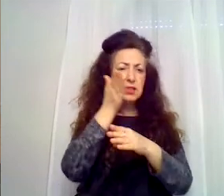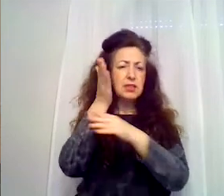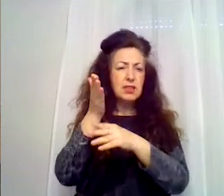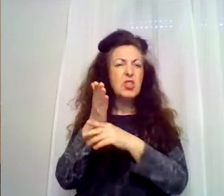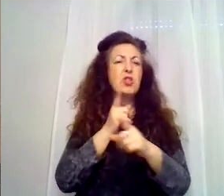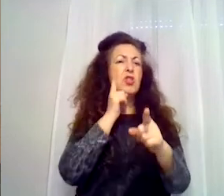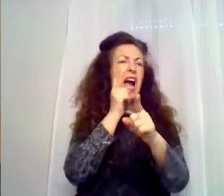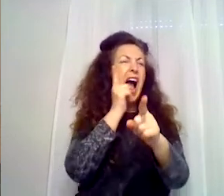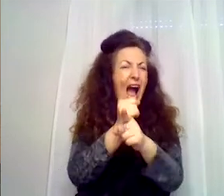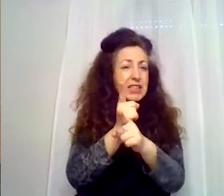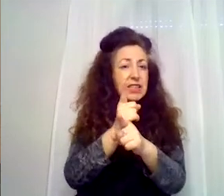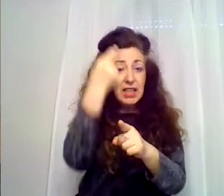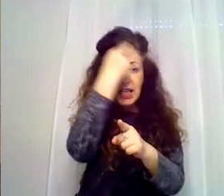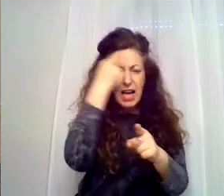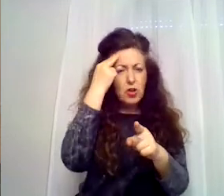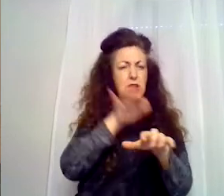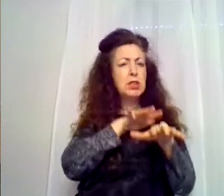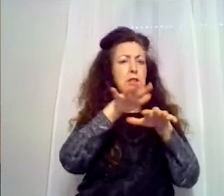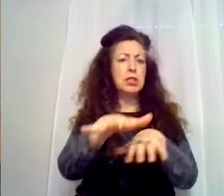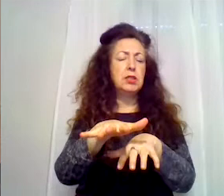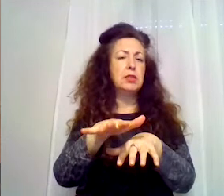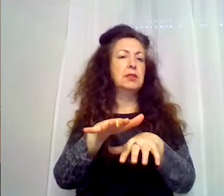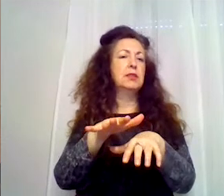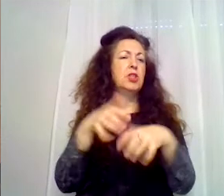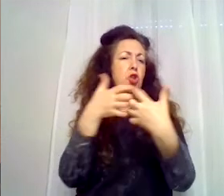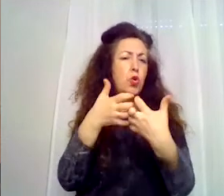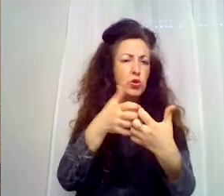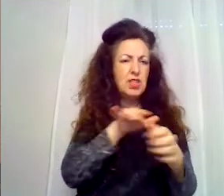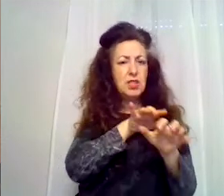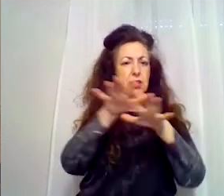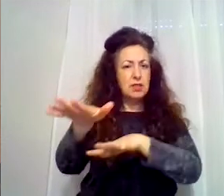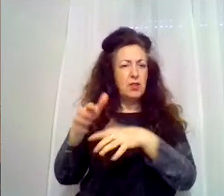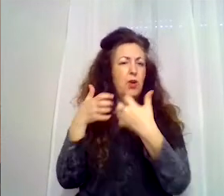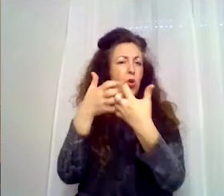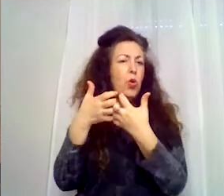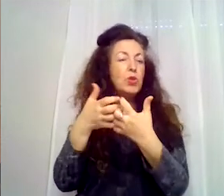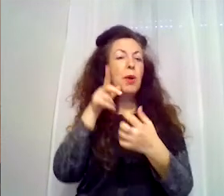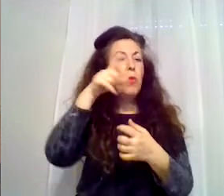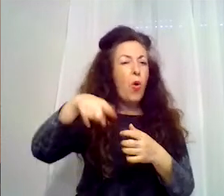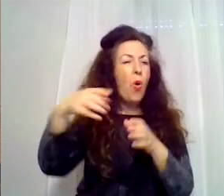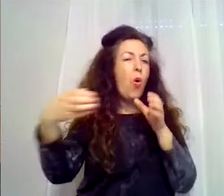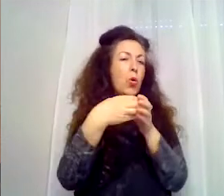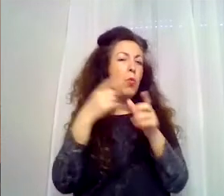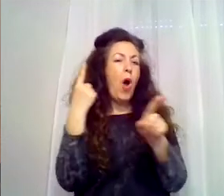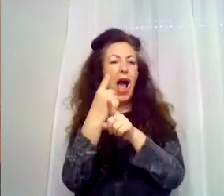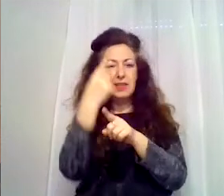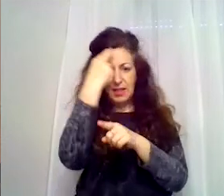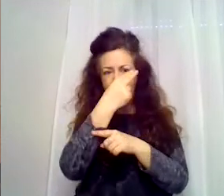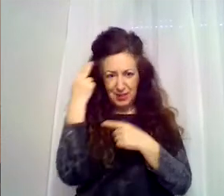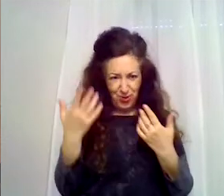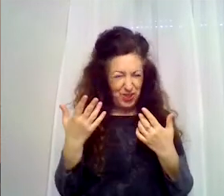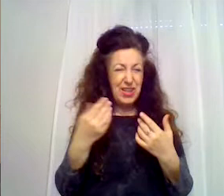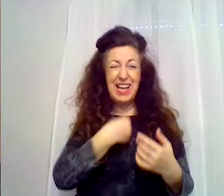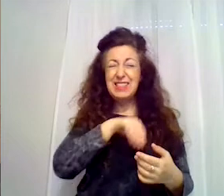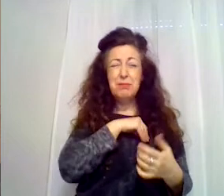debe mucho a España. Marcelino Menéndez Pelayo decía que España debía mucho a la Iglesia católica, pero en realidad es la Iglesia católica la que debe